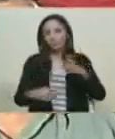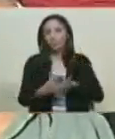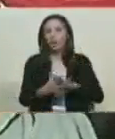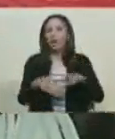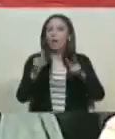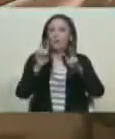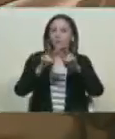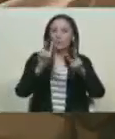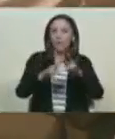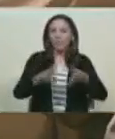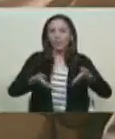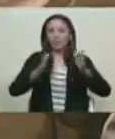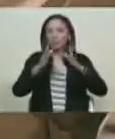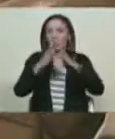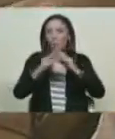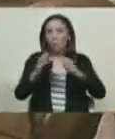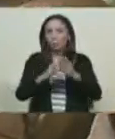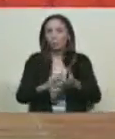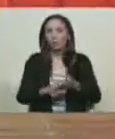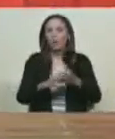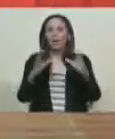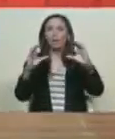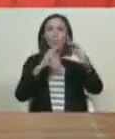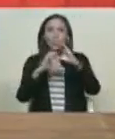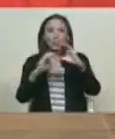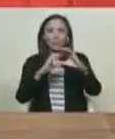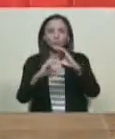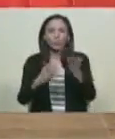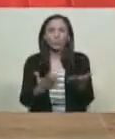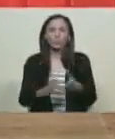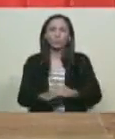construcción, etcétera, telecomunicaciones.